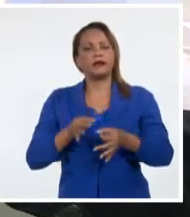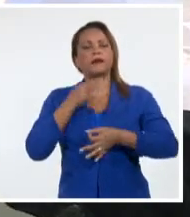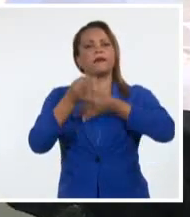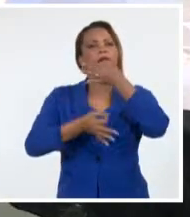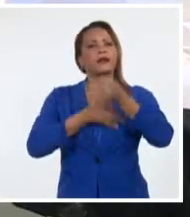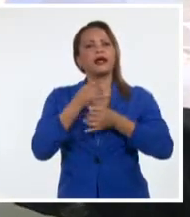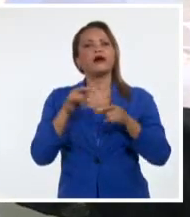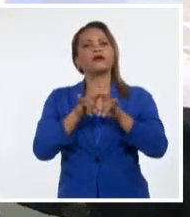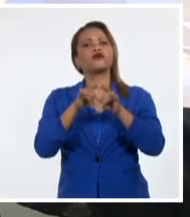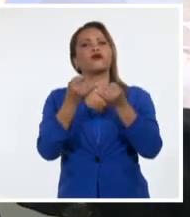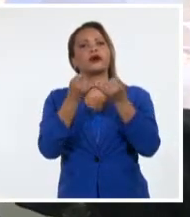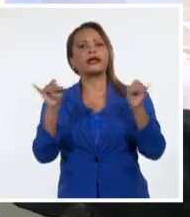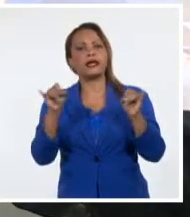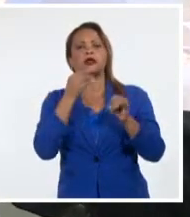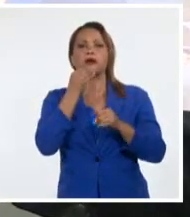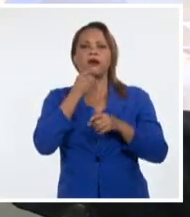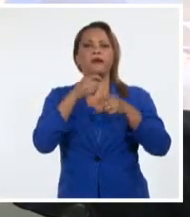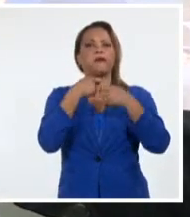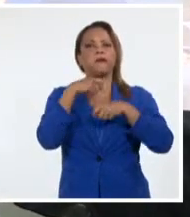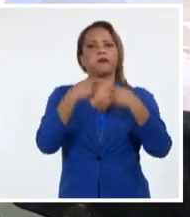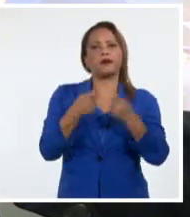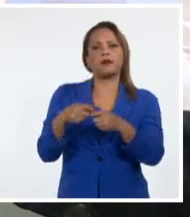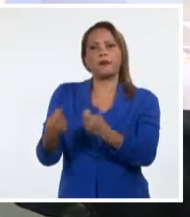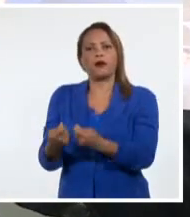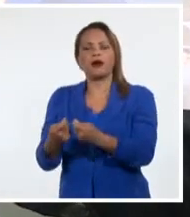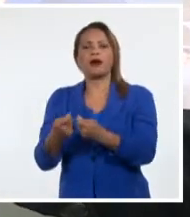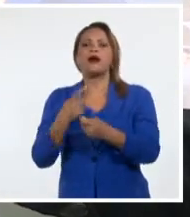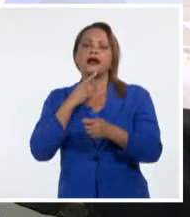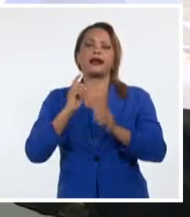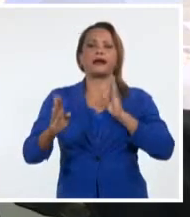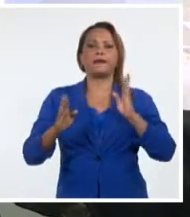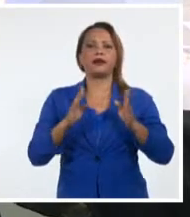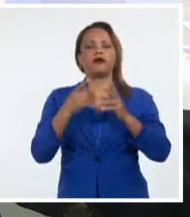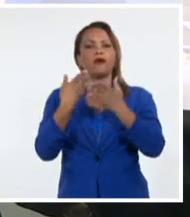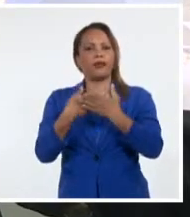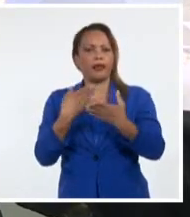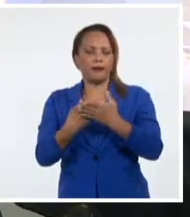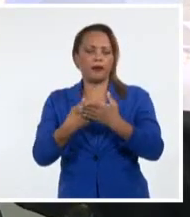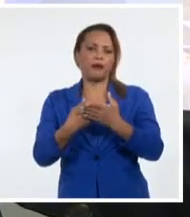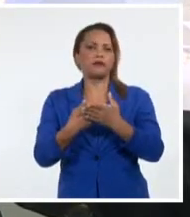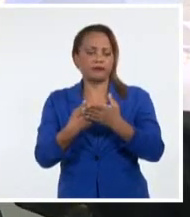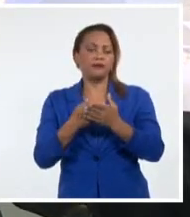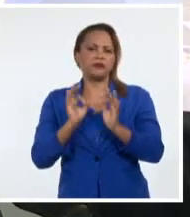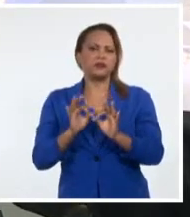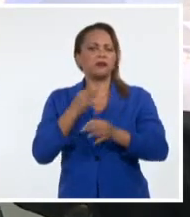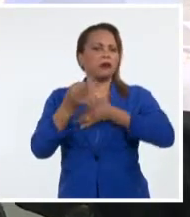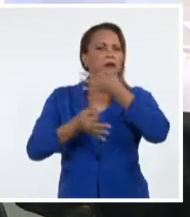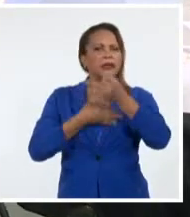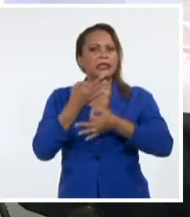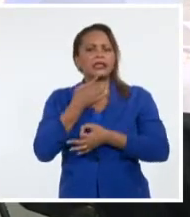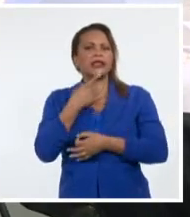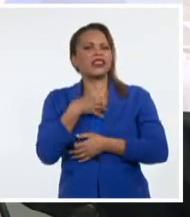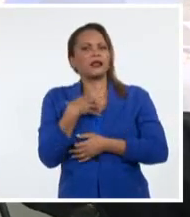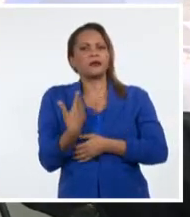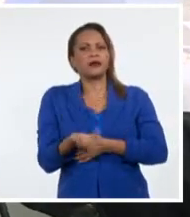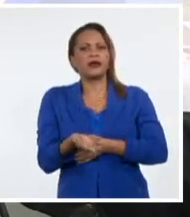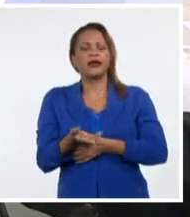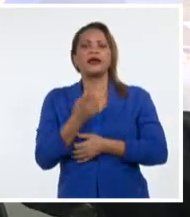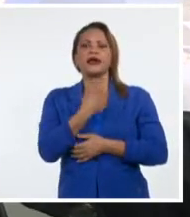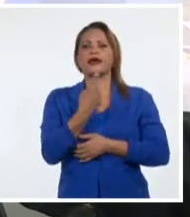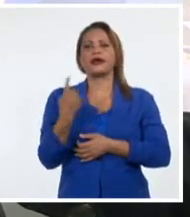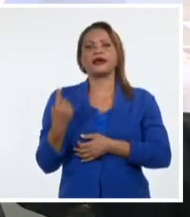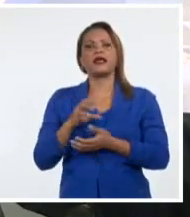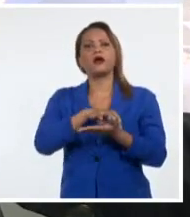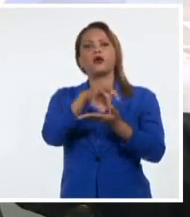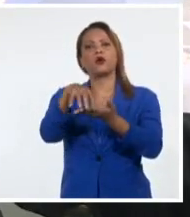redes aéreas que pueden sufrir averías durante el periodo de operación normal de ellas. Y bueno, siempre lo que tenemos es que, bueno, en cada uno